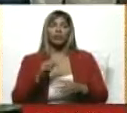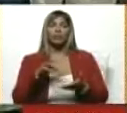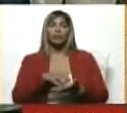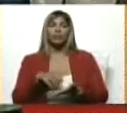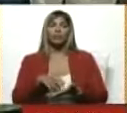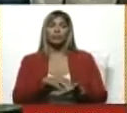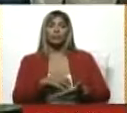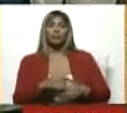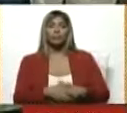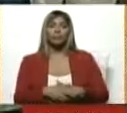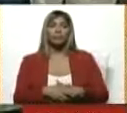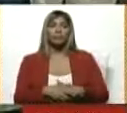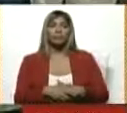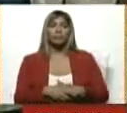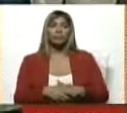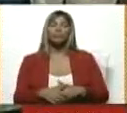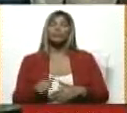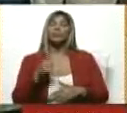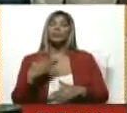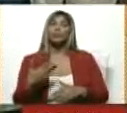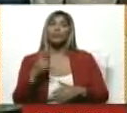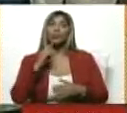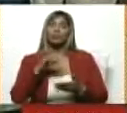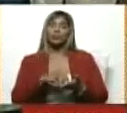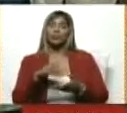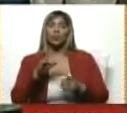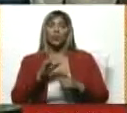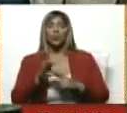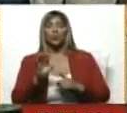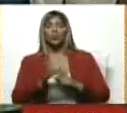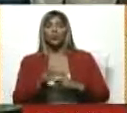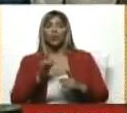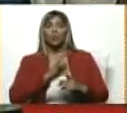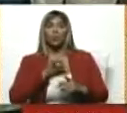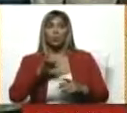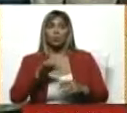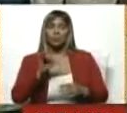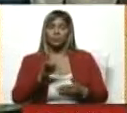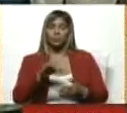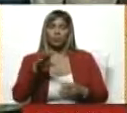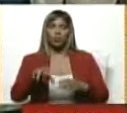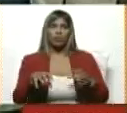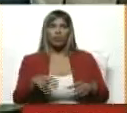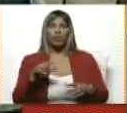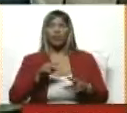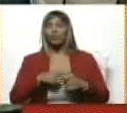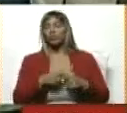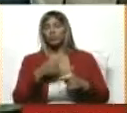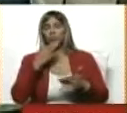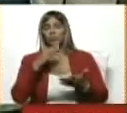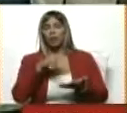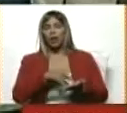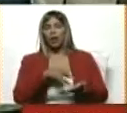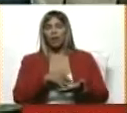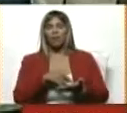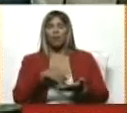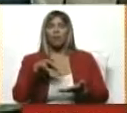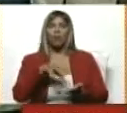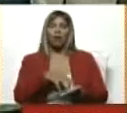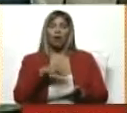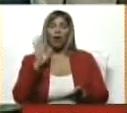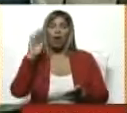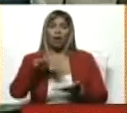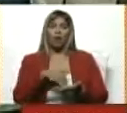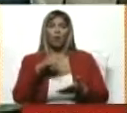estados, principalmente los actores culturales son gente de sus propios estados. Entonces en Carabobo, en Aragua y en Cojedes vamos a